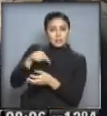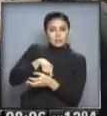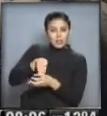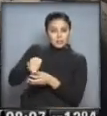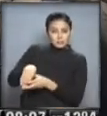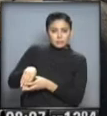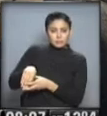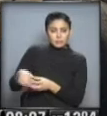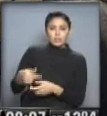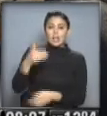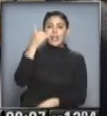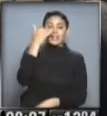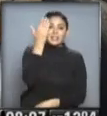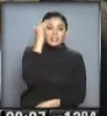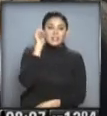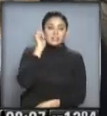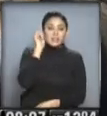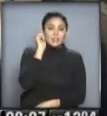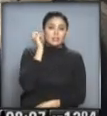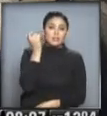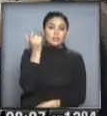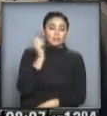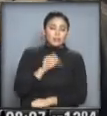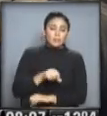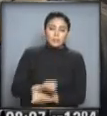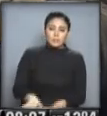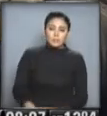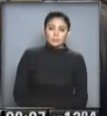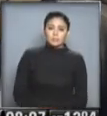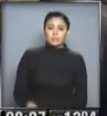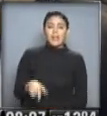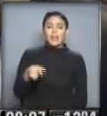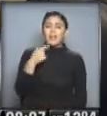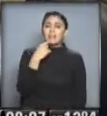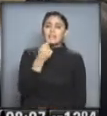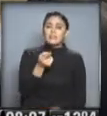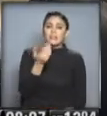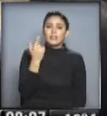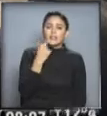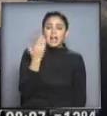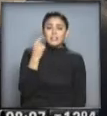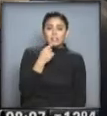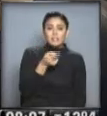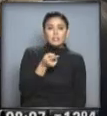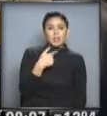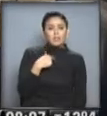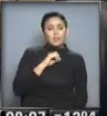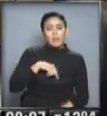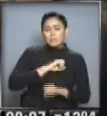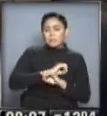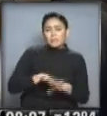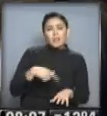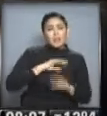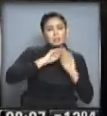él, sus 15 años... Se lo destrozaron. Como él dijo en un momento ayer, dijo: me destruyeron, va,